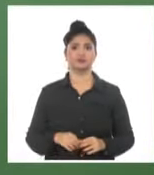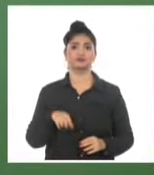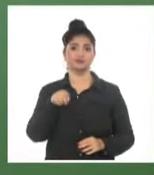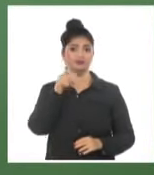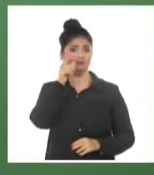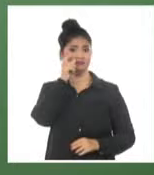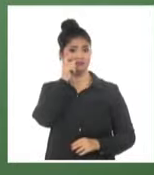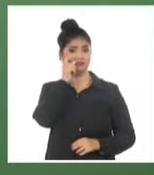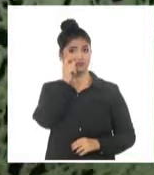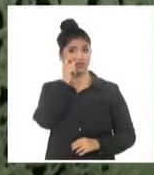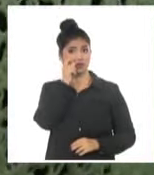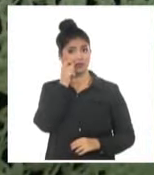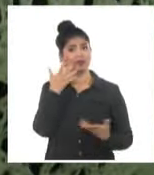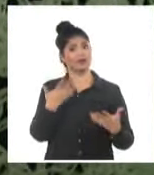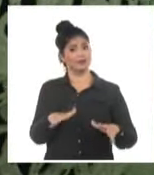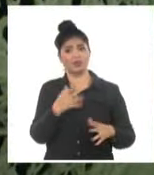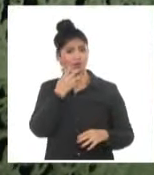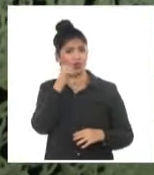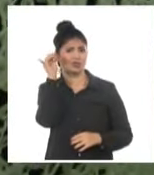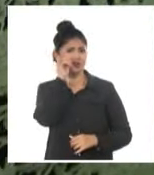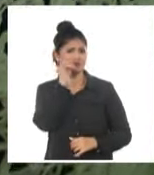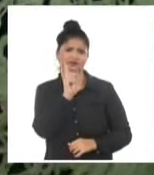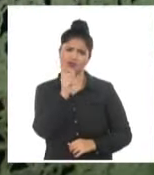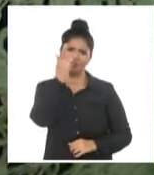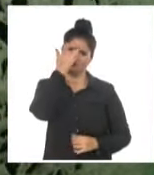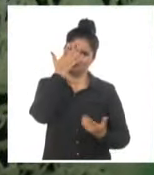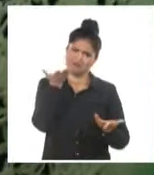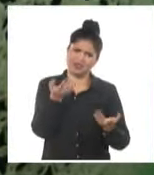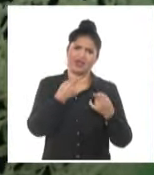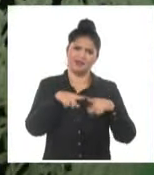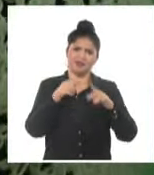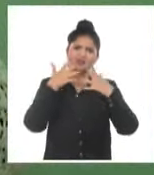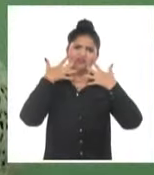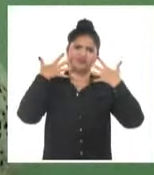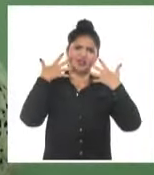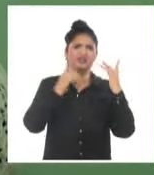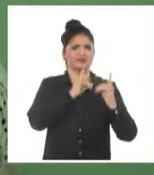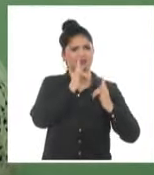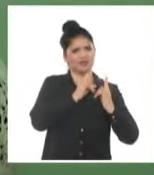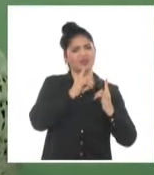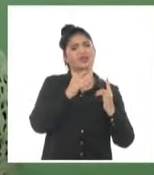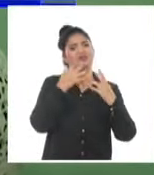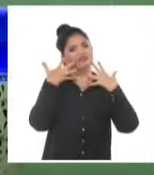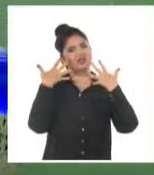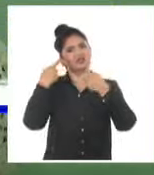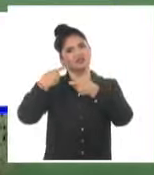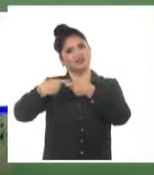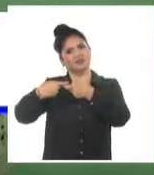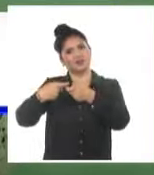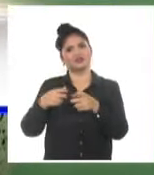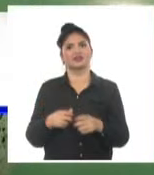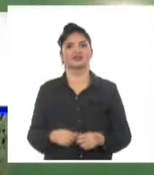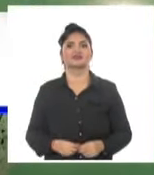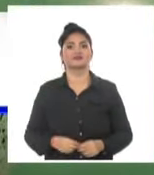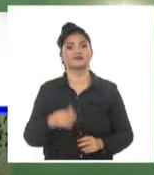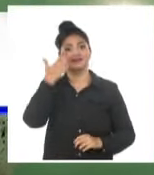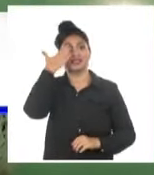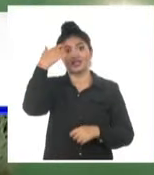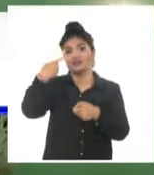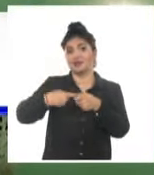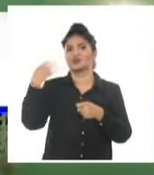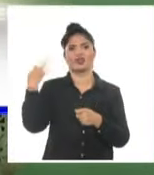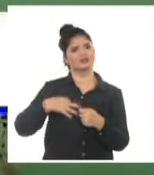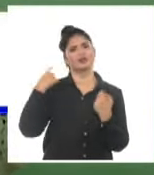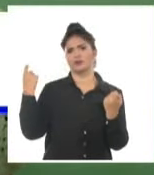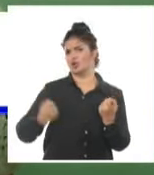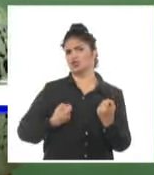de nuestra cámara y anda feliz con su niña y agradecido con su esposa. Que sin ella no fuéramos nada. La guerrillera de siempre, son